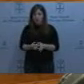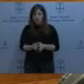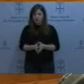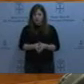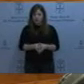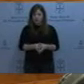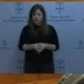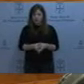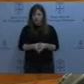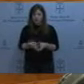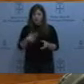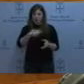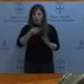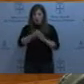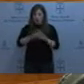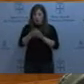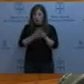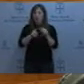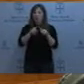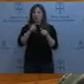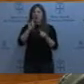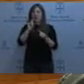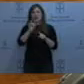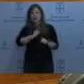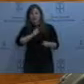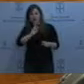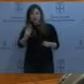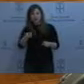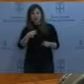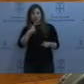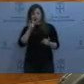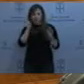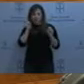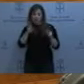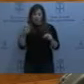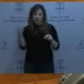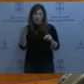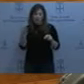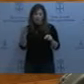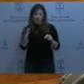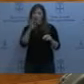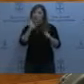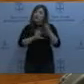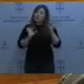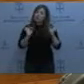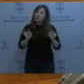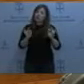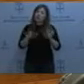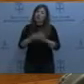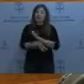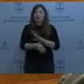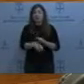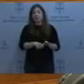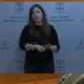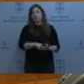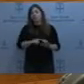porque podemos hablar de todo esto de las identidades y le digo lo peor, son las excluyentes, porque las exclusivas son las excluyentes, las que